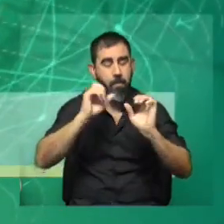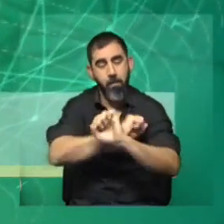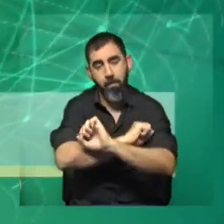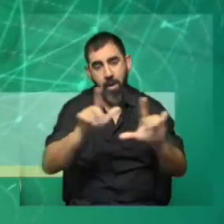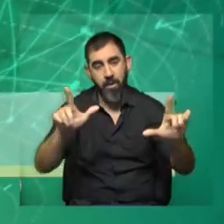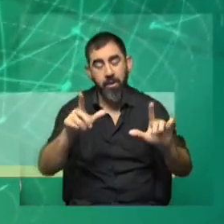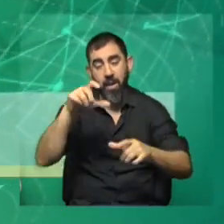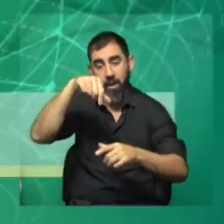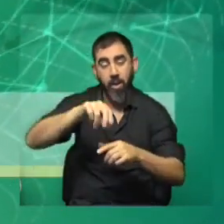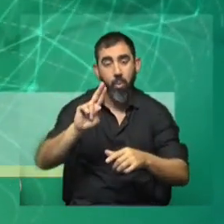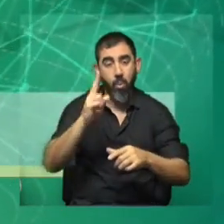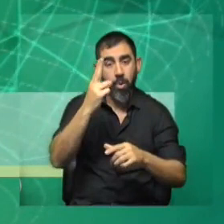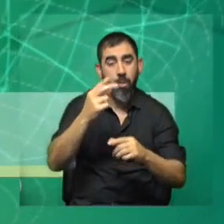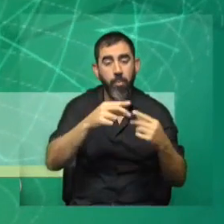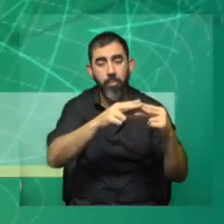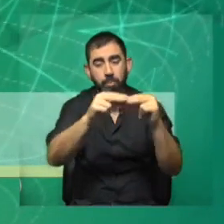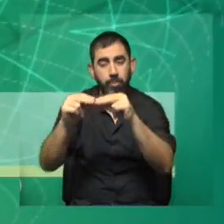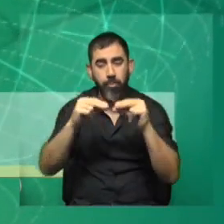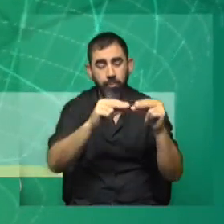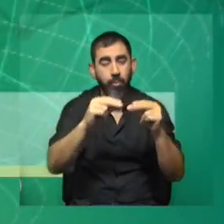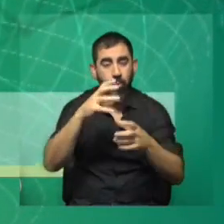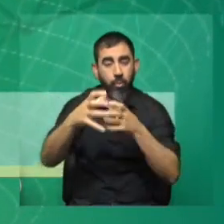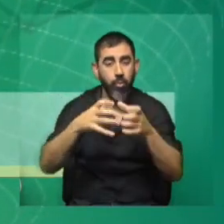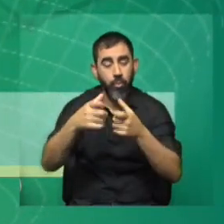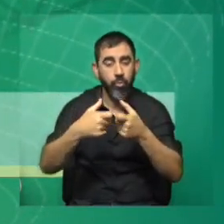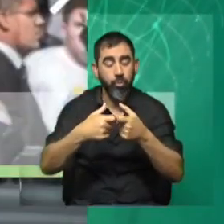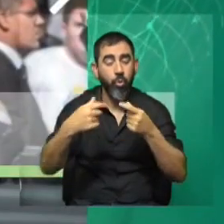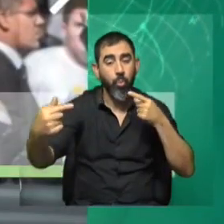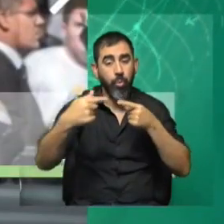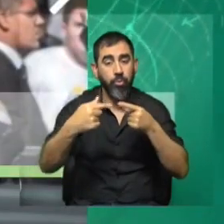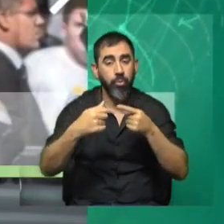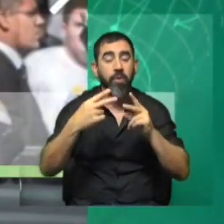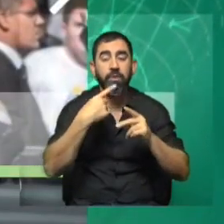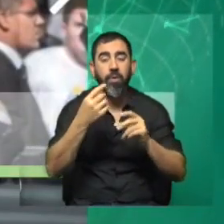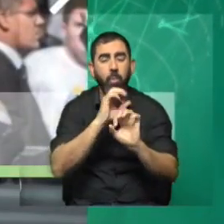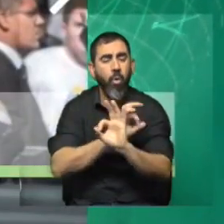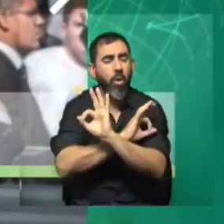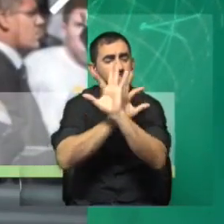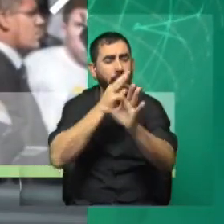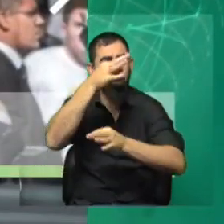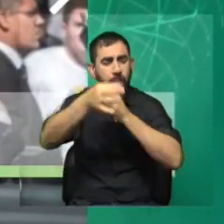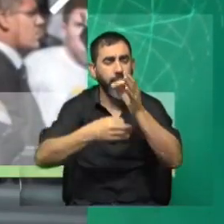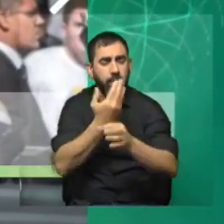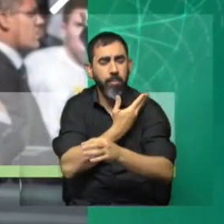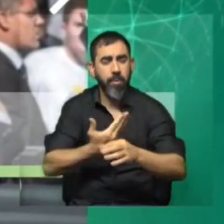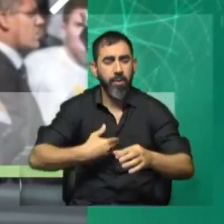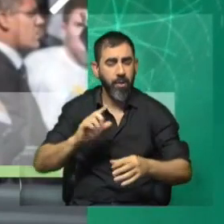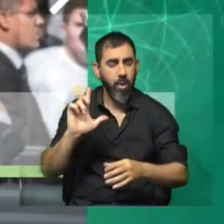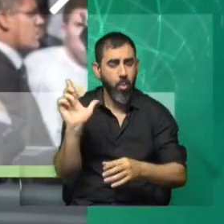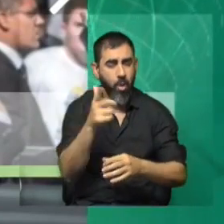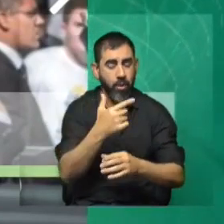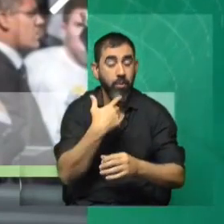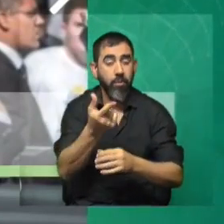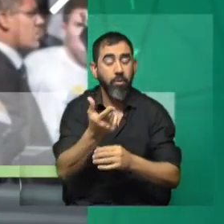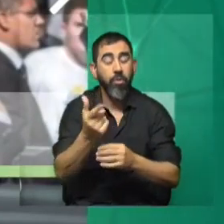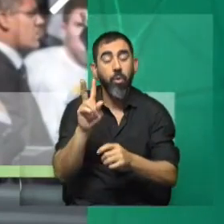mientras que a nivel local se generó una nueva polémica entre el oficialismo y la oposición, que consideró poco claras las declaraciones del presidente Lacalle Pou, quien definió